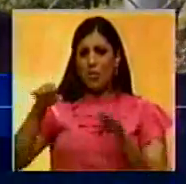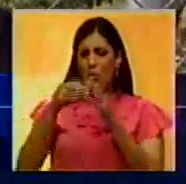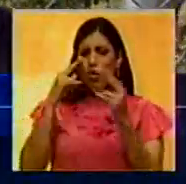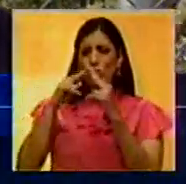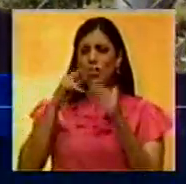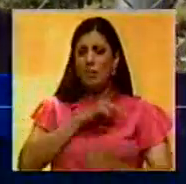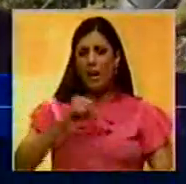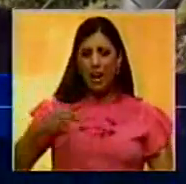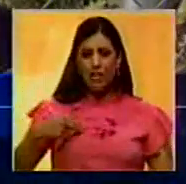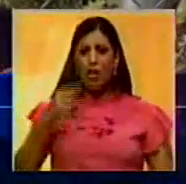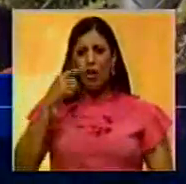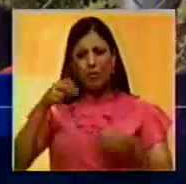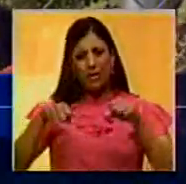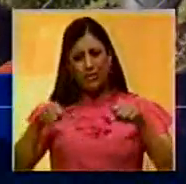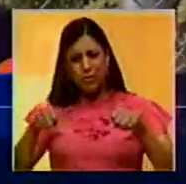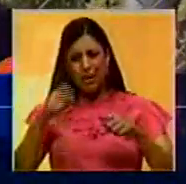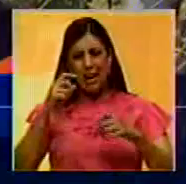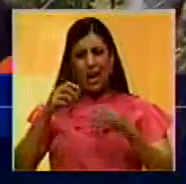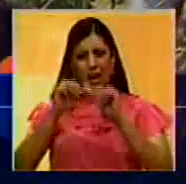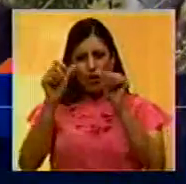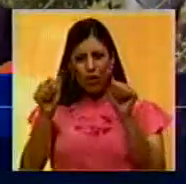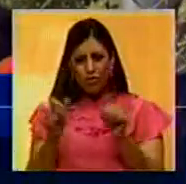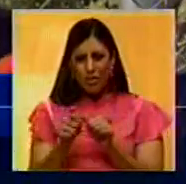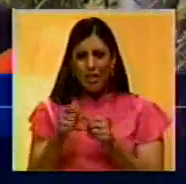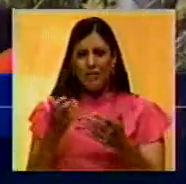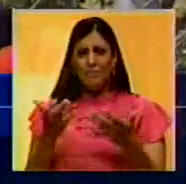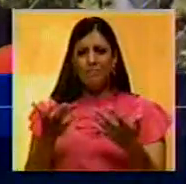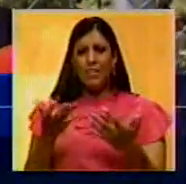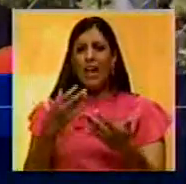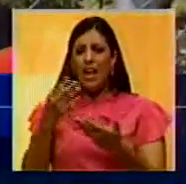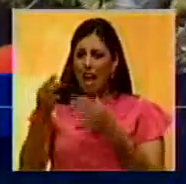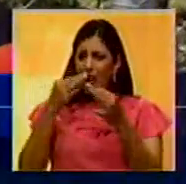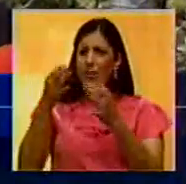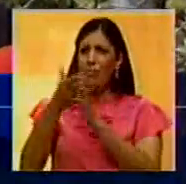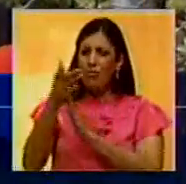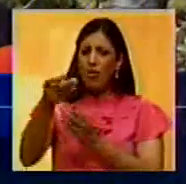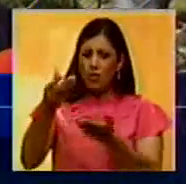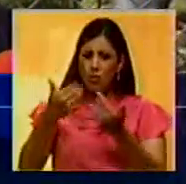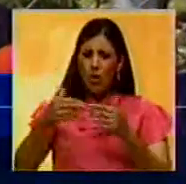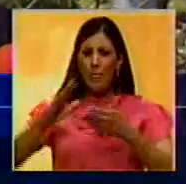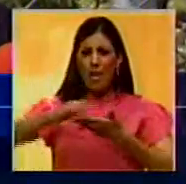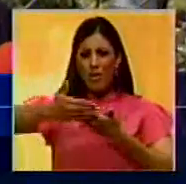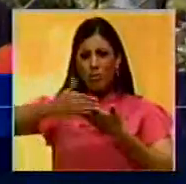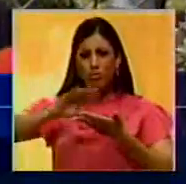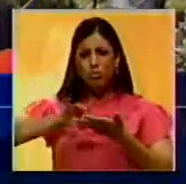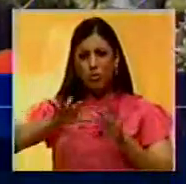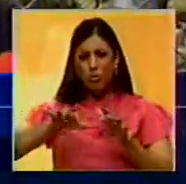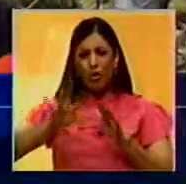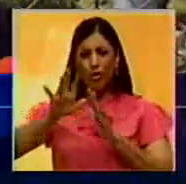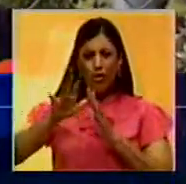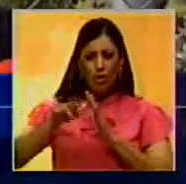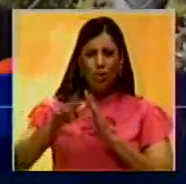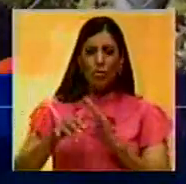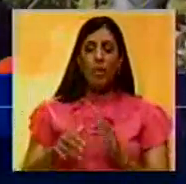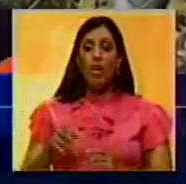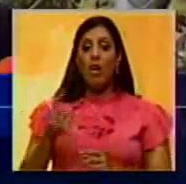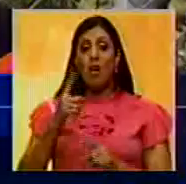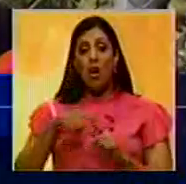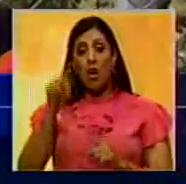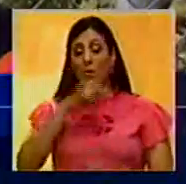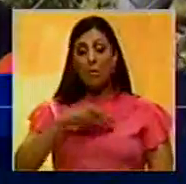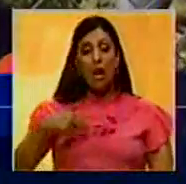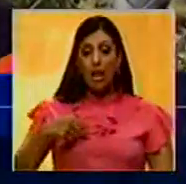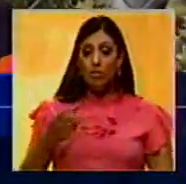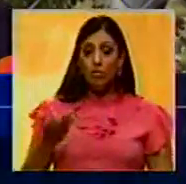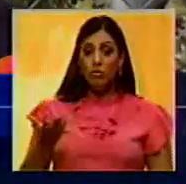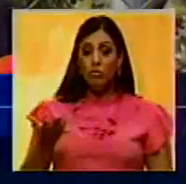si él bajó hacia abajo a Rosario, final de Rosario, a mediar para que devolvieran al acto y la cosa que le habían robado. Pero sin mediar palabra, lo que